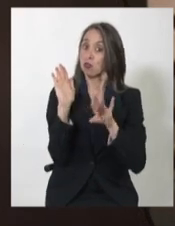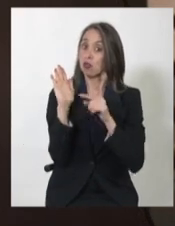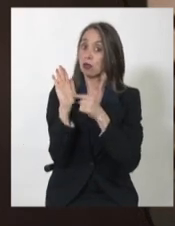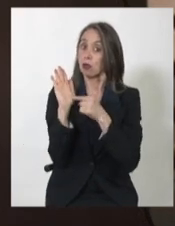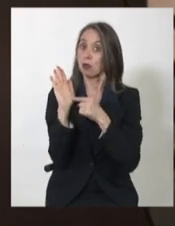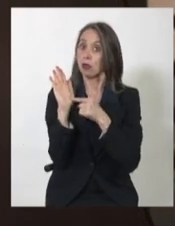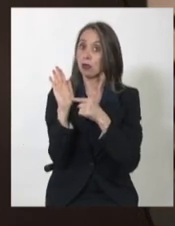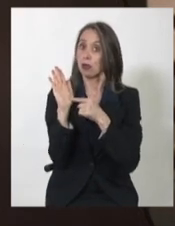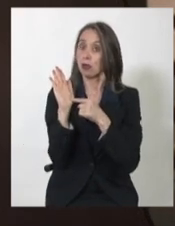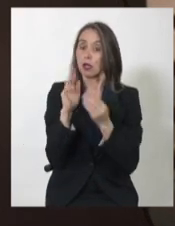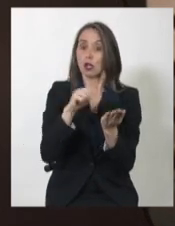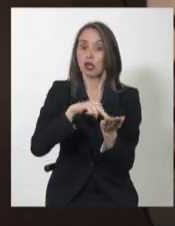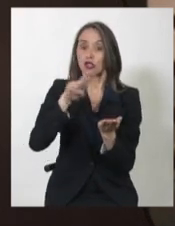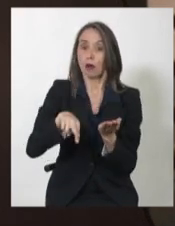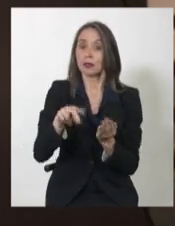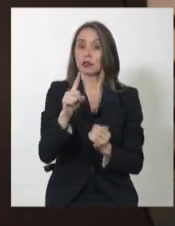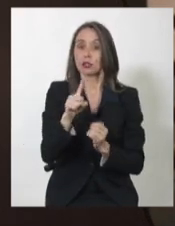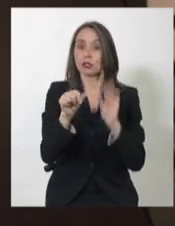la Convención